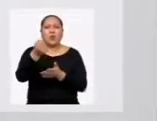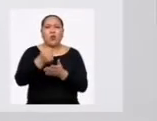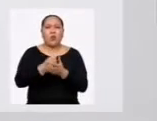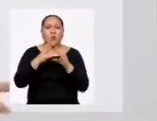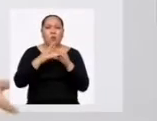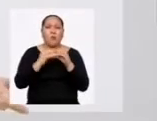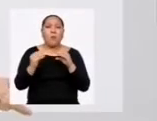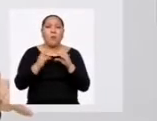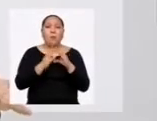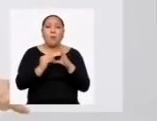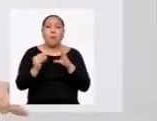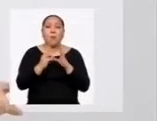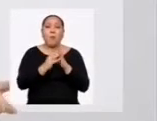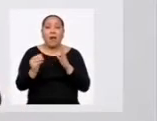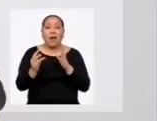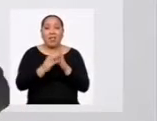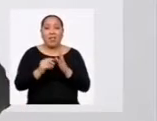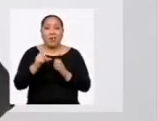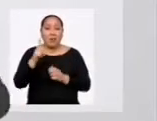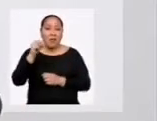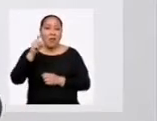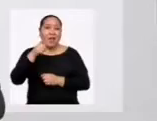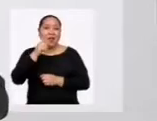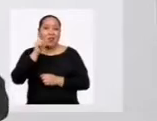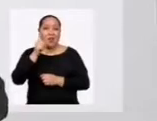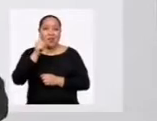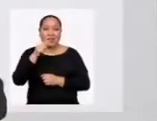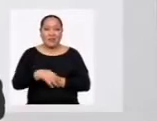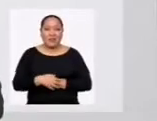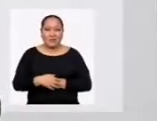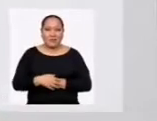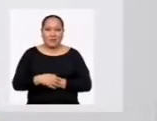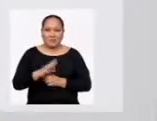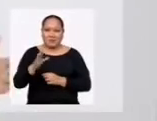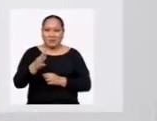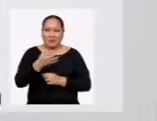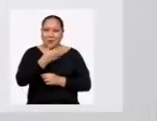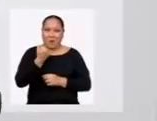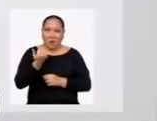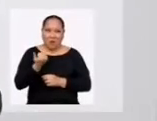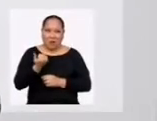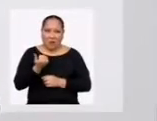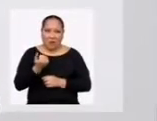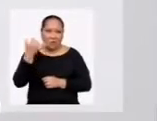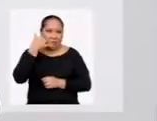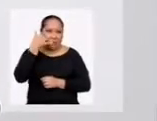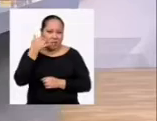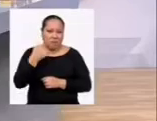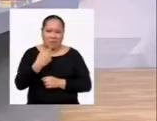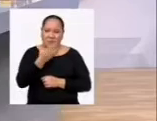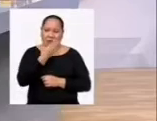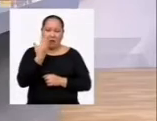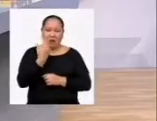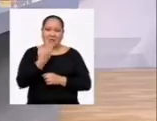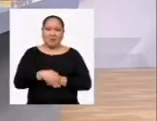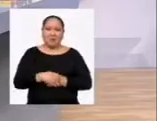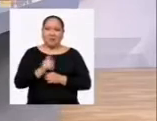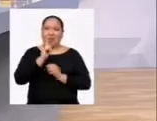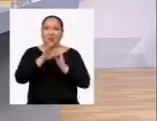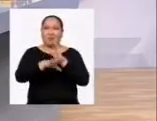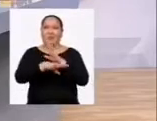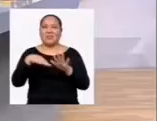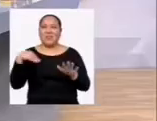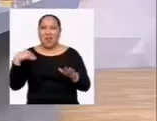lonche. Un simple antojo, pero mejor que me hayas llamado. Así no salgo a la calle. Lo hice justo